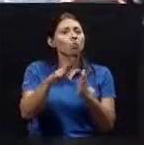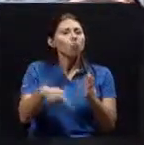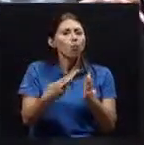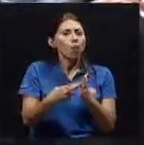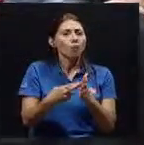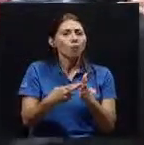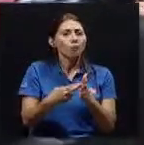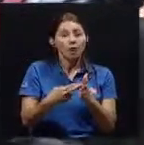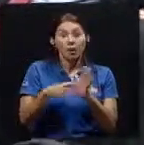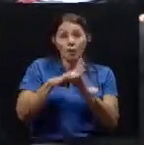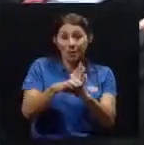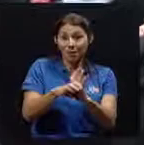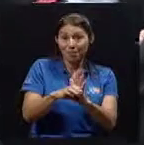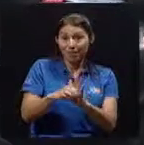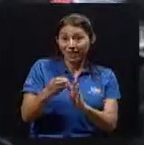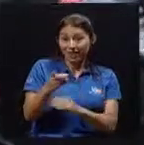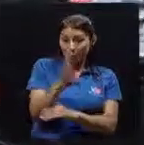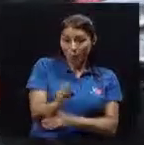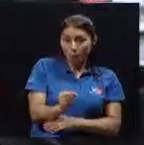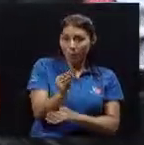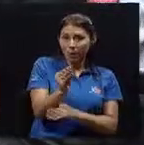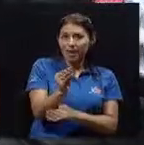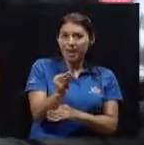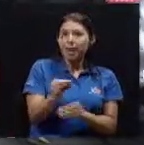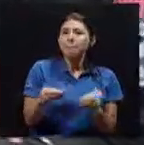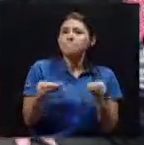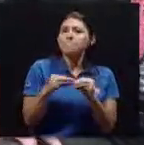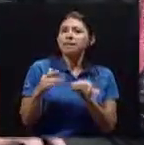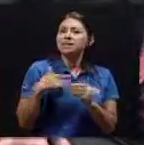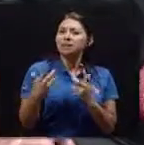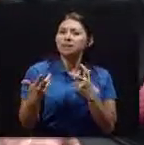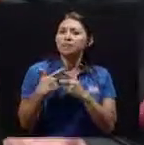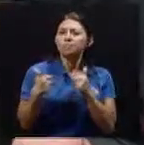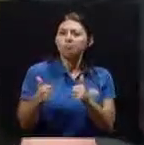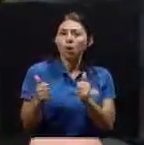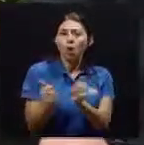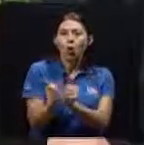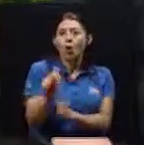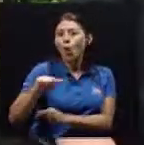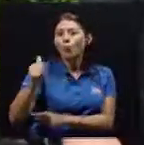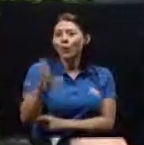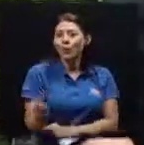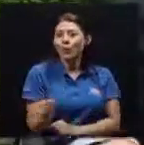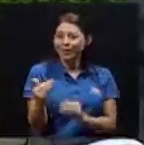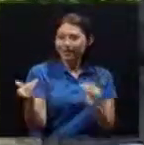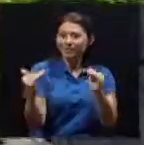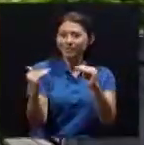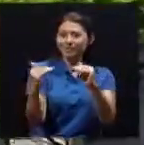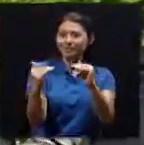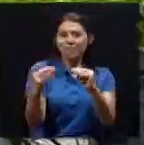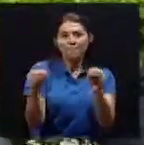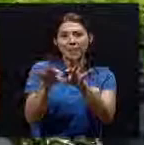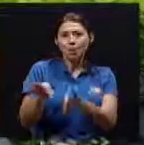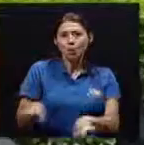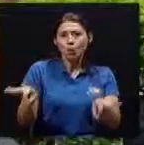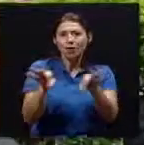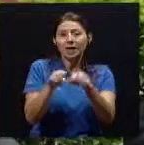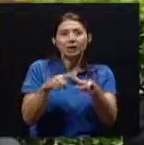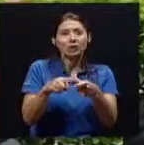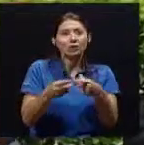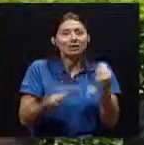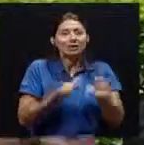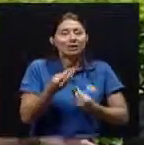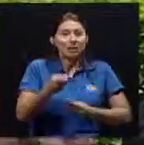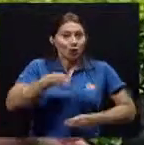el grupo de pares para mí es más importante, es ahí donde me voy a abrir. Y por eso lo que decía el doctor es muy cierto. Nosotros como padres de familia, yo que tengo